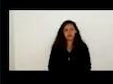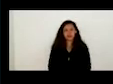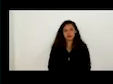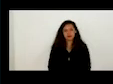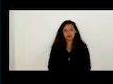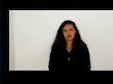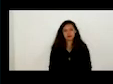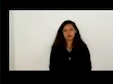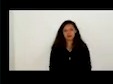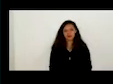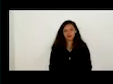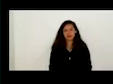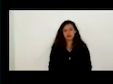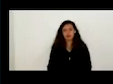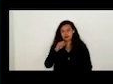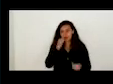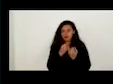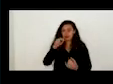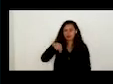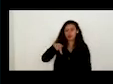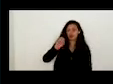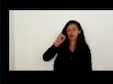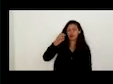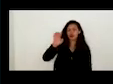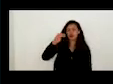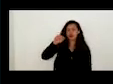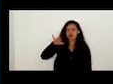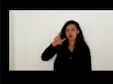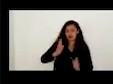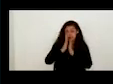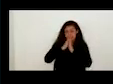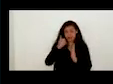También si tenemos quieres, la intervención de Noemí. Noemí, ¿gustas participar?